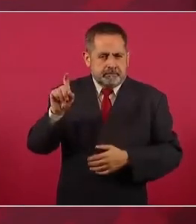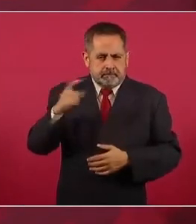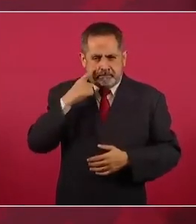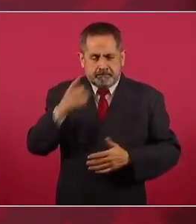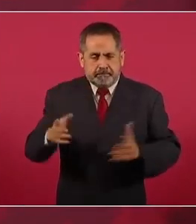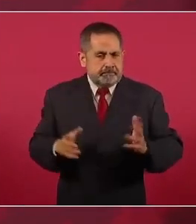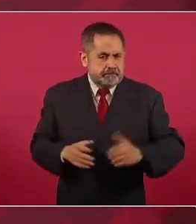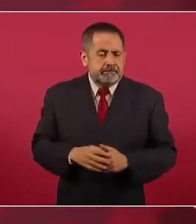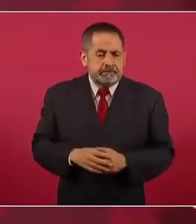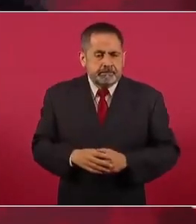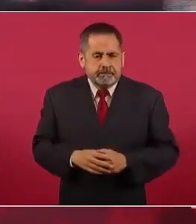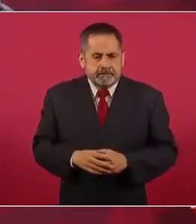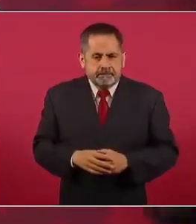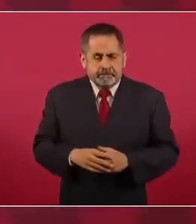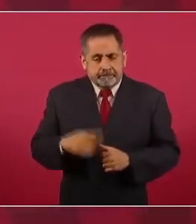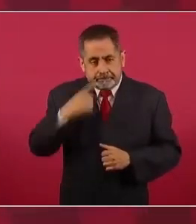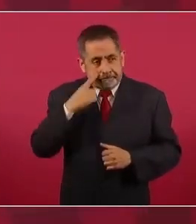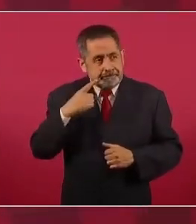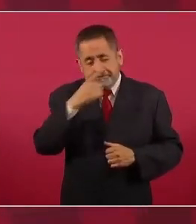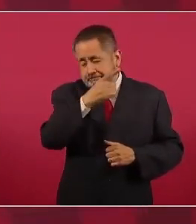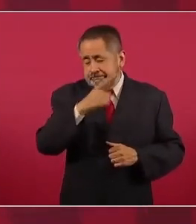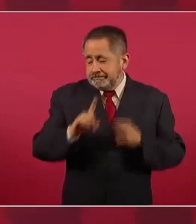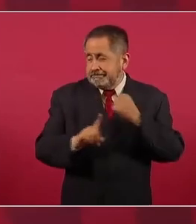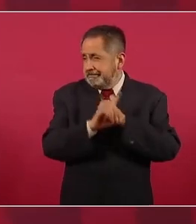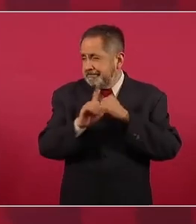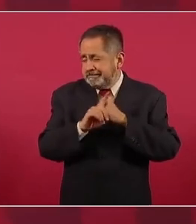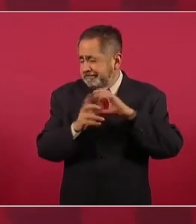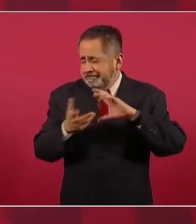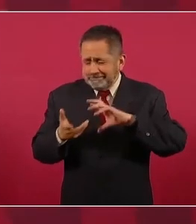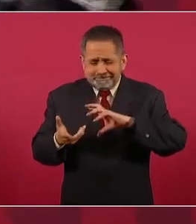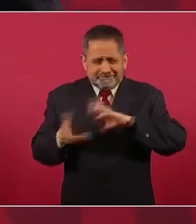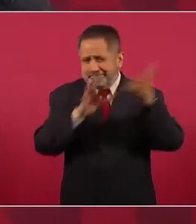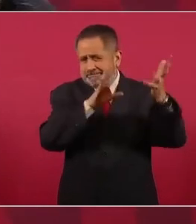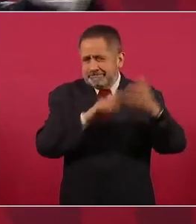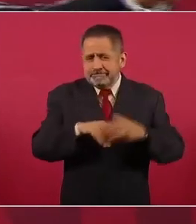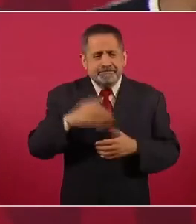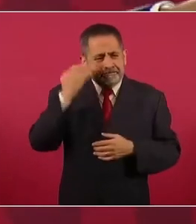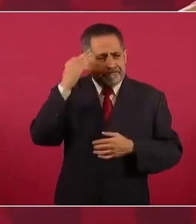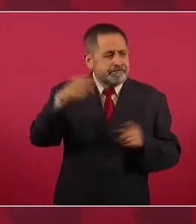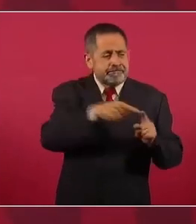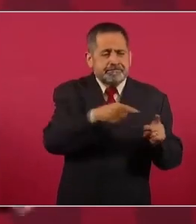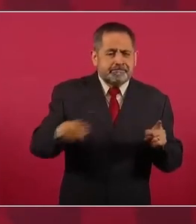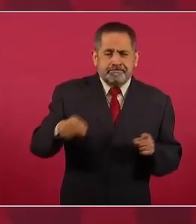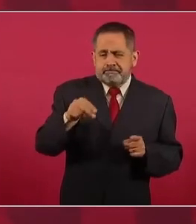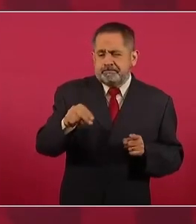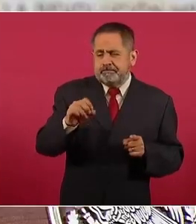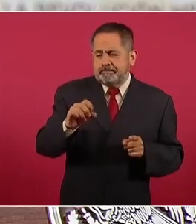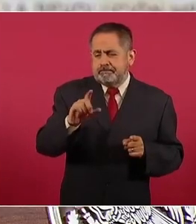Miren el desastre que hicieron durante el periodo neoliberal.